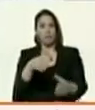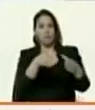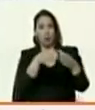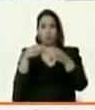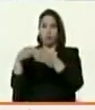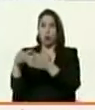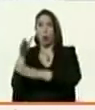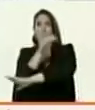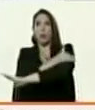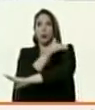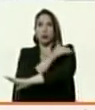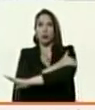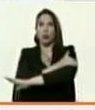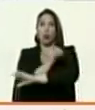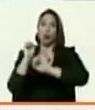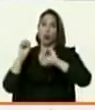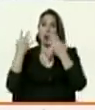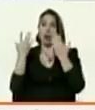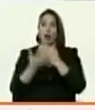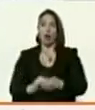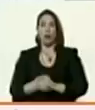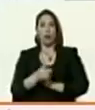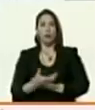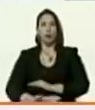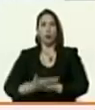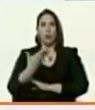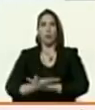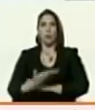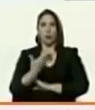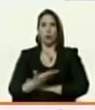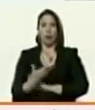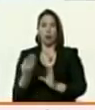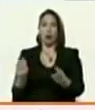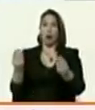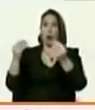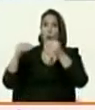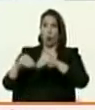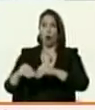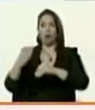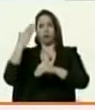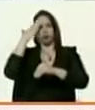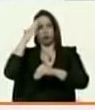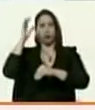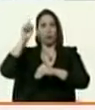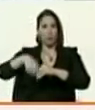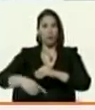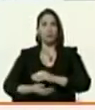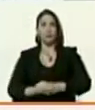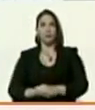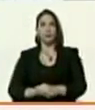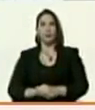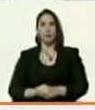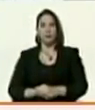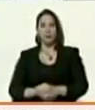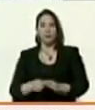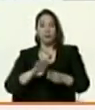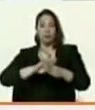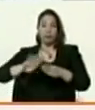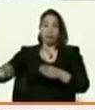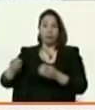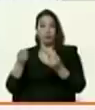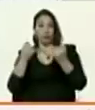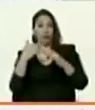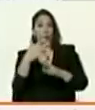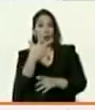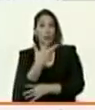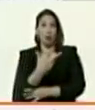han logrado estos importantísimos acuerdos que, como se sabe también, aparte del número 3, que tiene